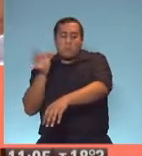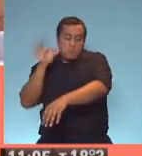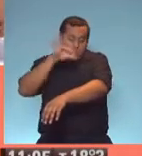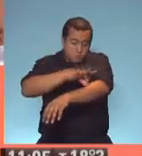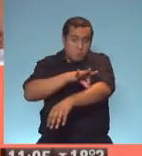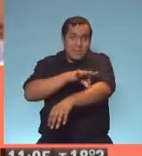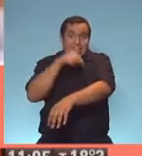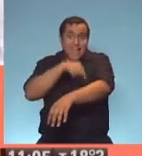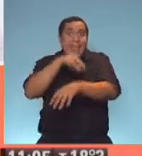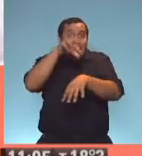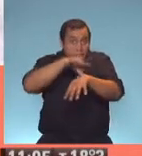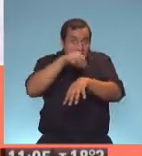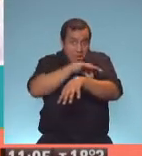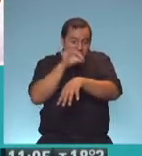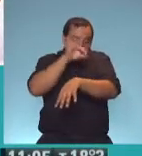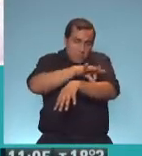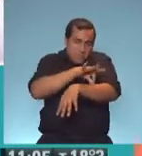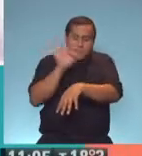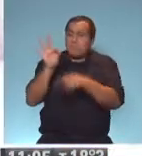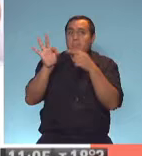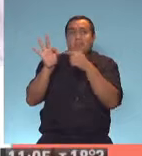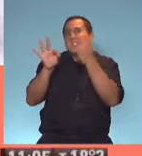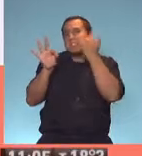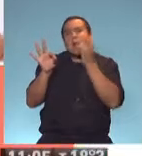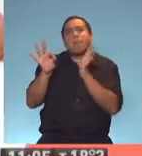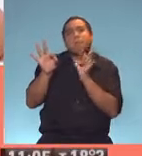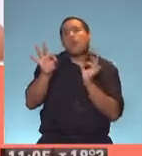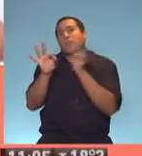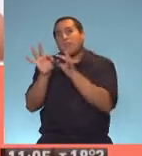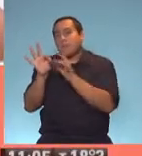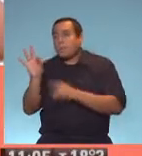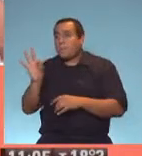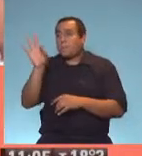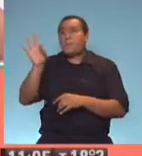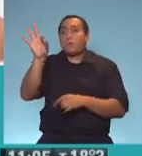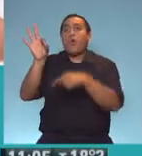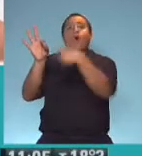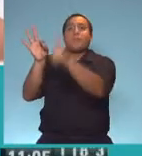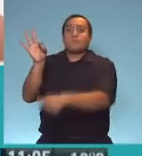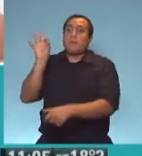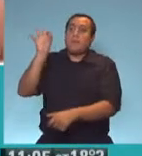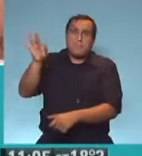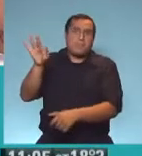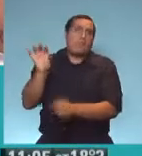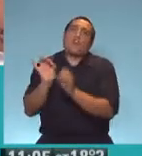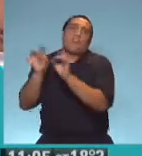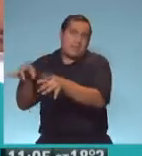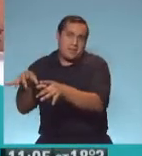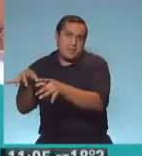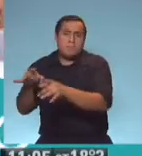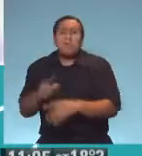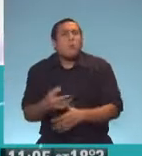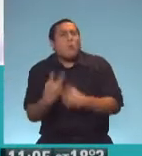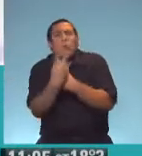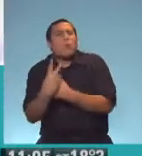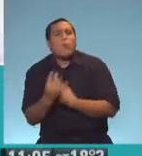una persona que está enferma, ese mosquito pasa a ser un mosquito infectado, y después al picar a otra persona ya la va a infectar, ¿no? ¿Y cómo podemos prevenirlo?